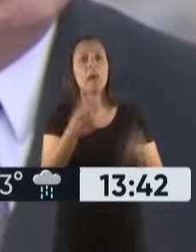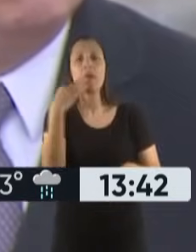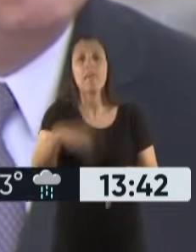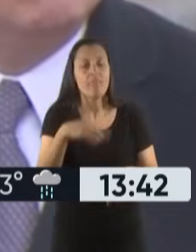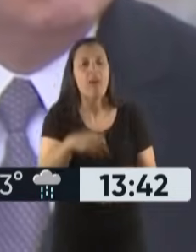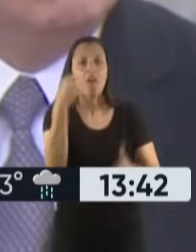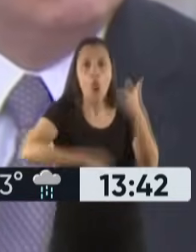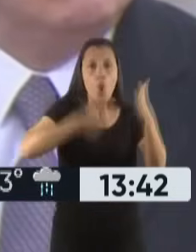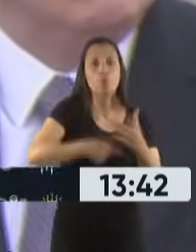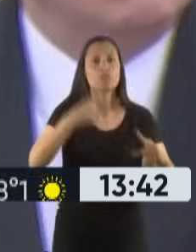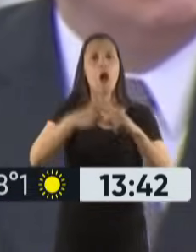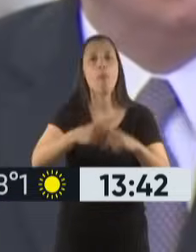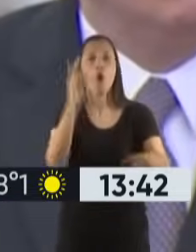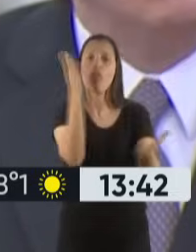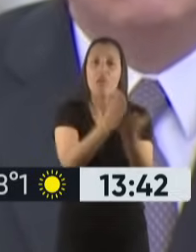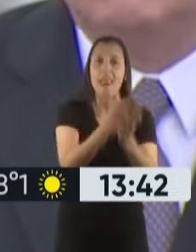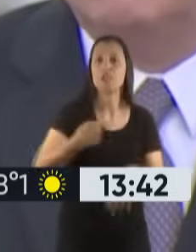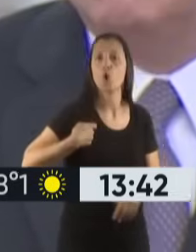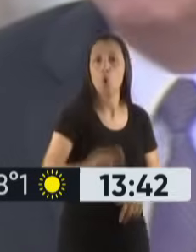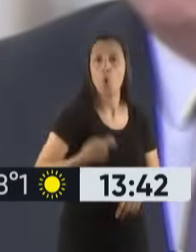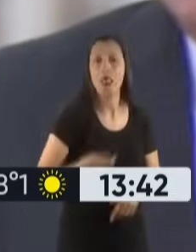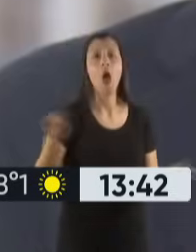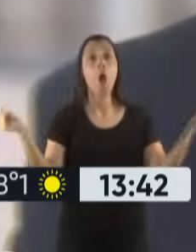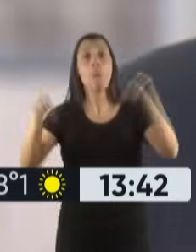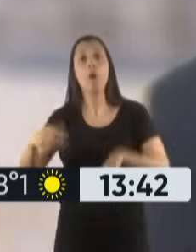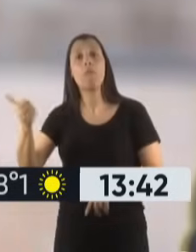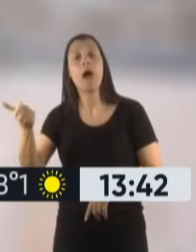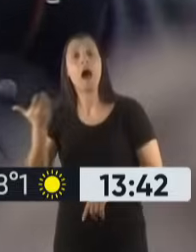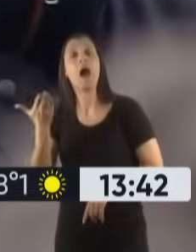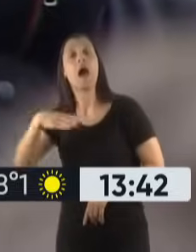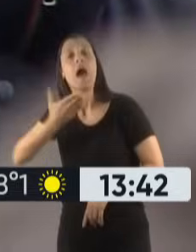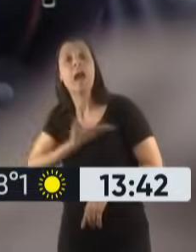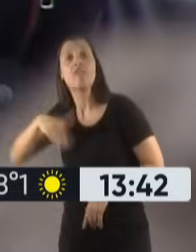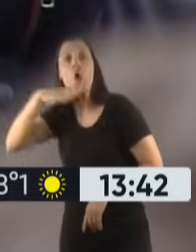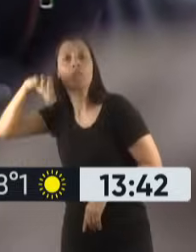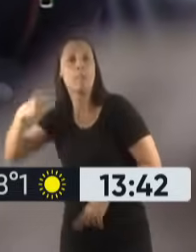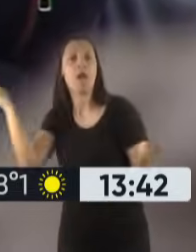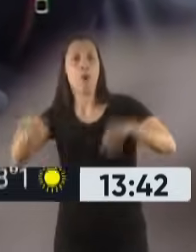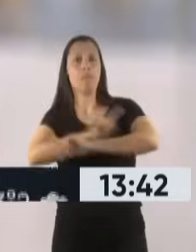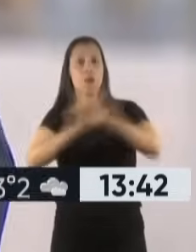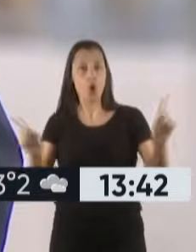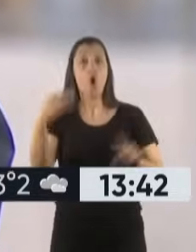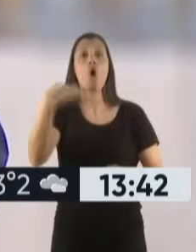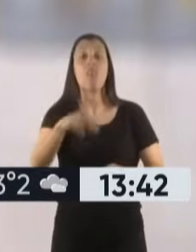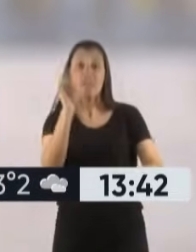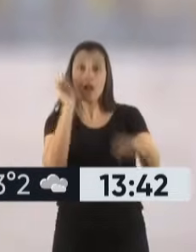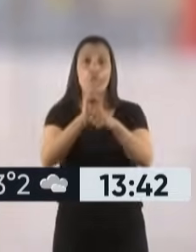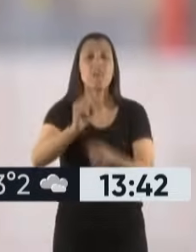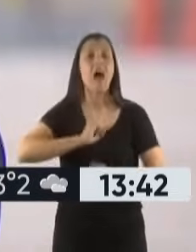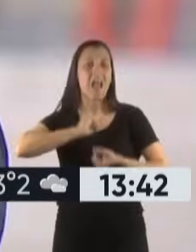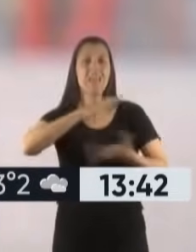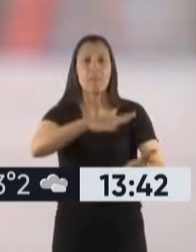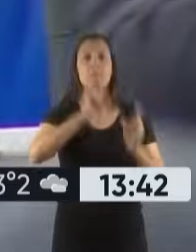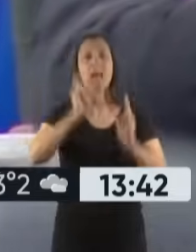la jubilación para que no vuelvan las AFJP, tienen que defender su derecho a la indemnización y